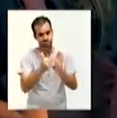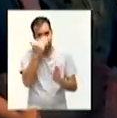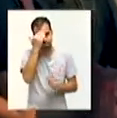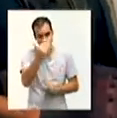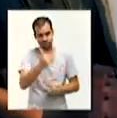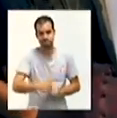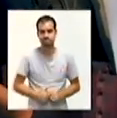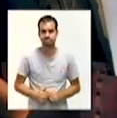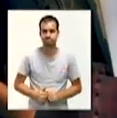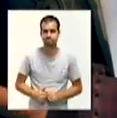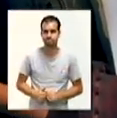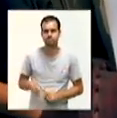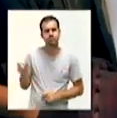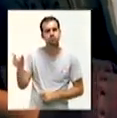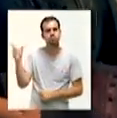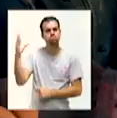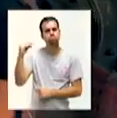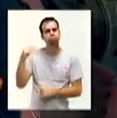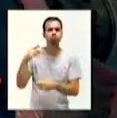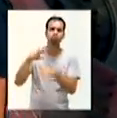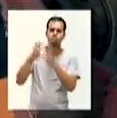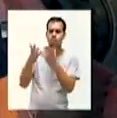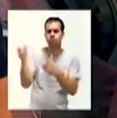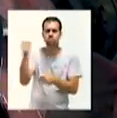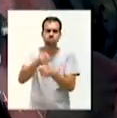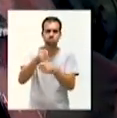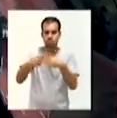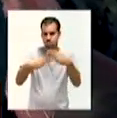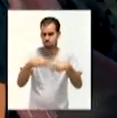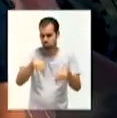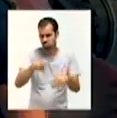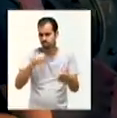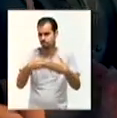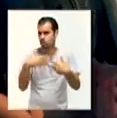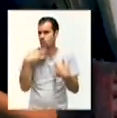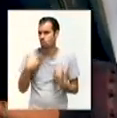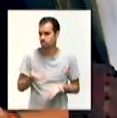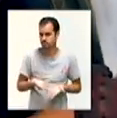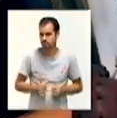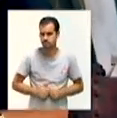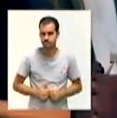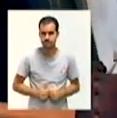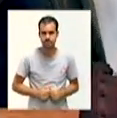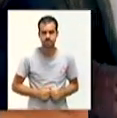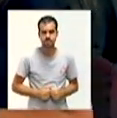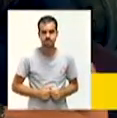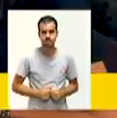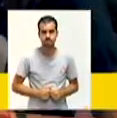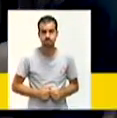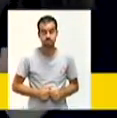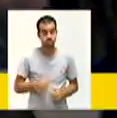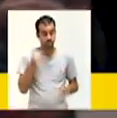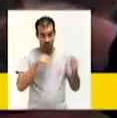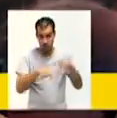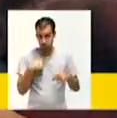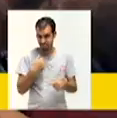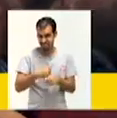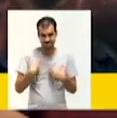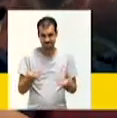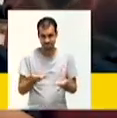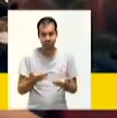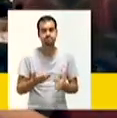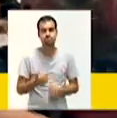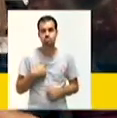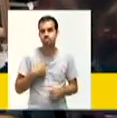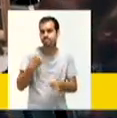tardes. Reinaldo, conversa con nosotros un poco acerca de cuál es tu función aquí en el central. ¿En qué consiste tu trabajo? Ahora mismo estoy desempeñando